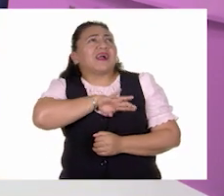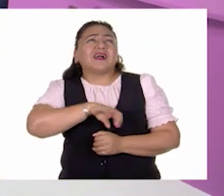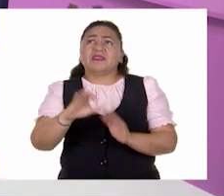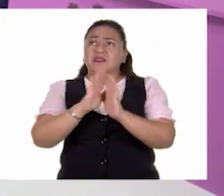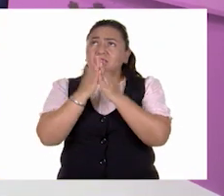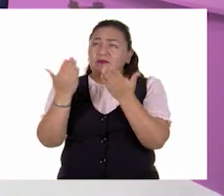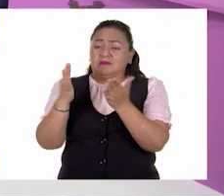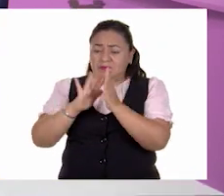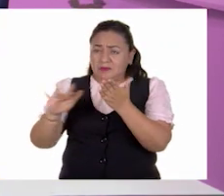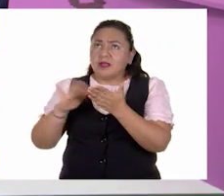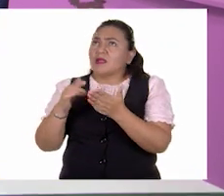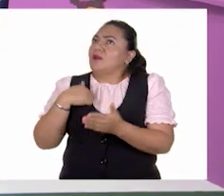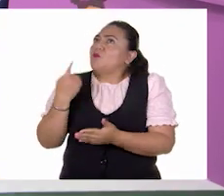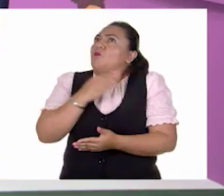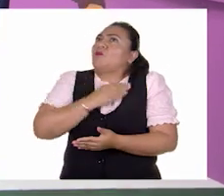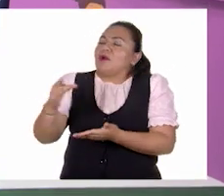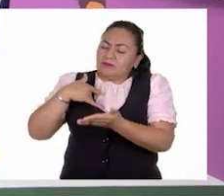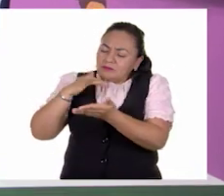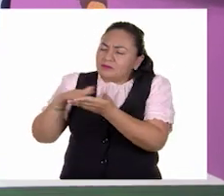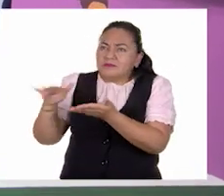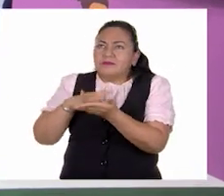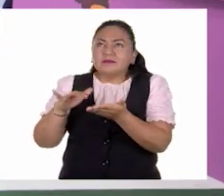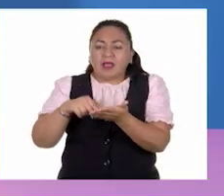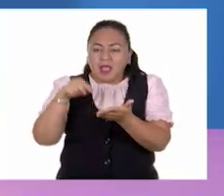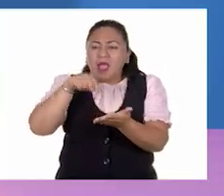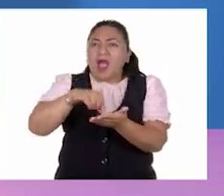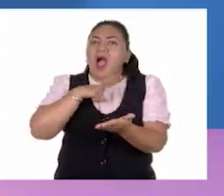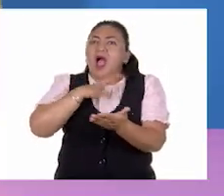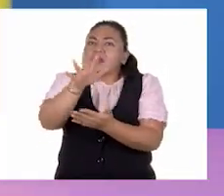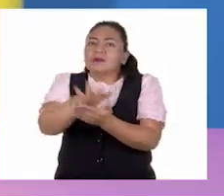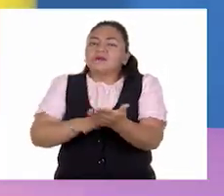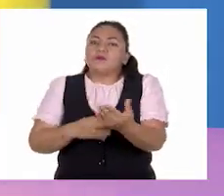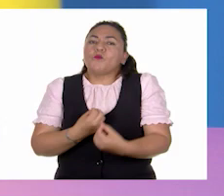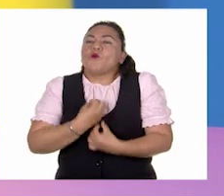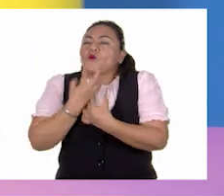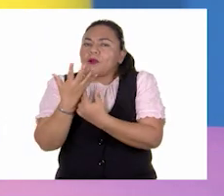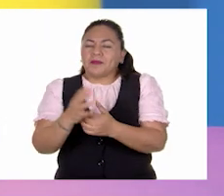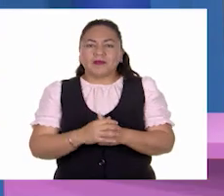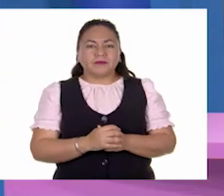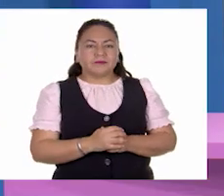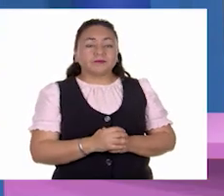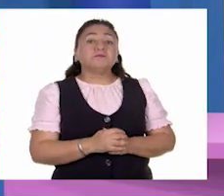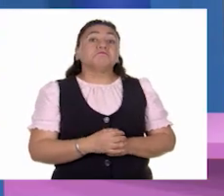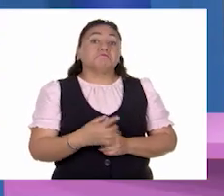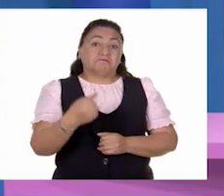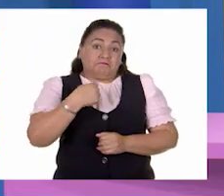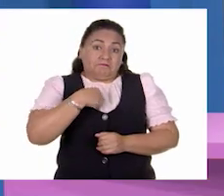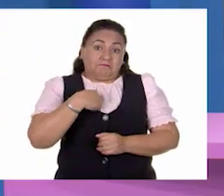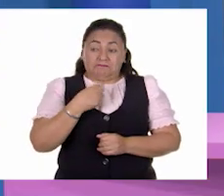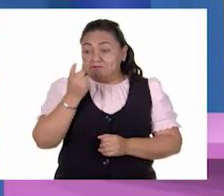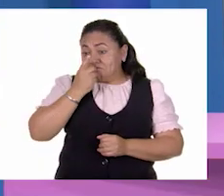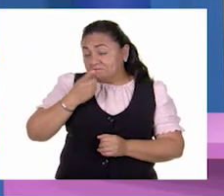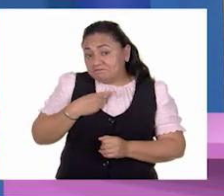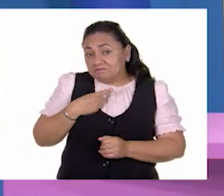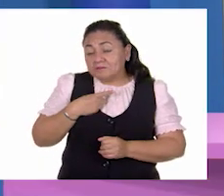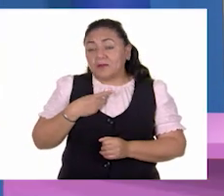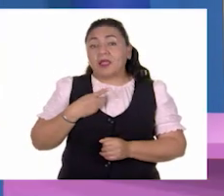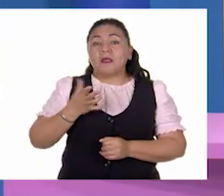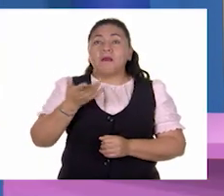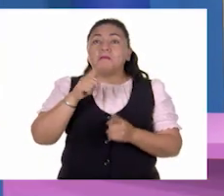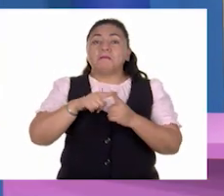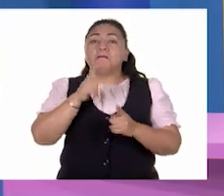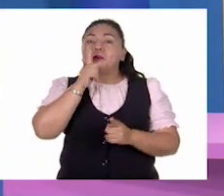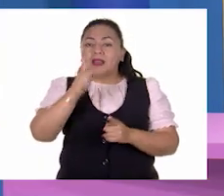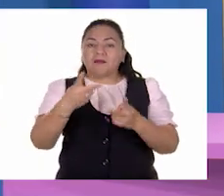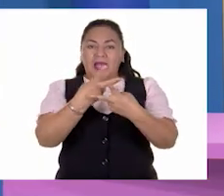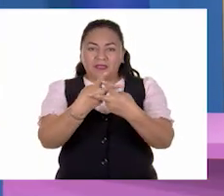Qué bueno que vamos a leer algunos de los poemas que vienen ahí. A mí me dijeron que algunas palabras como los